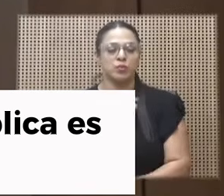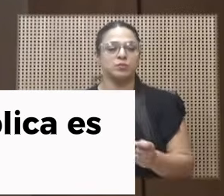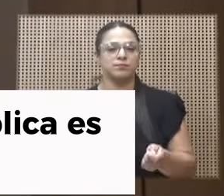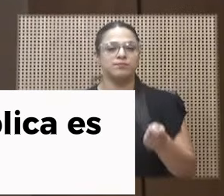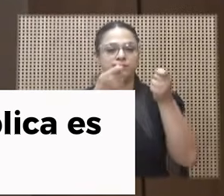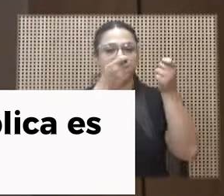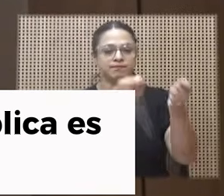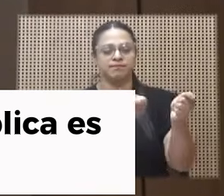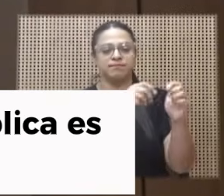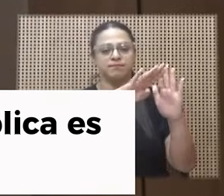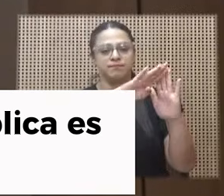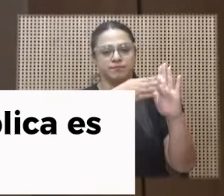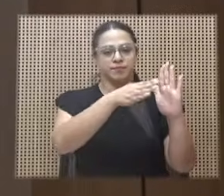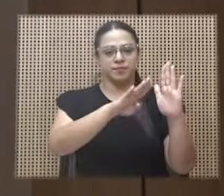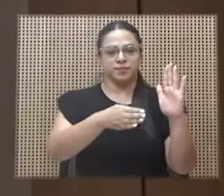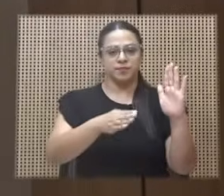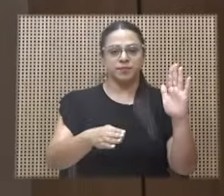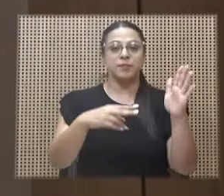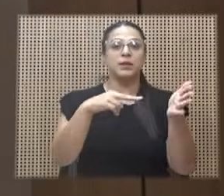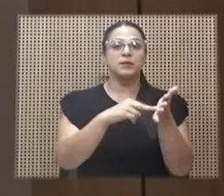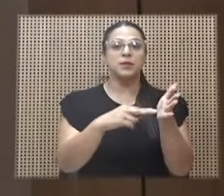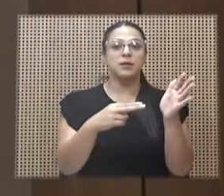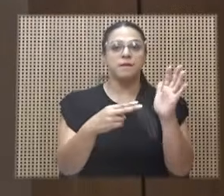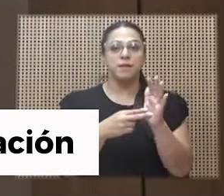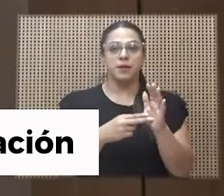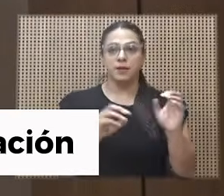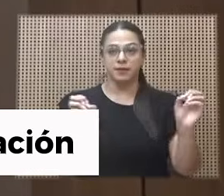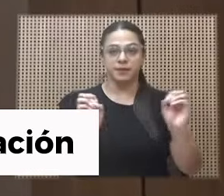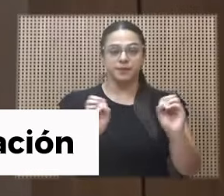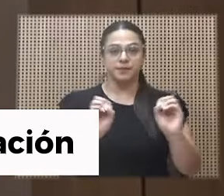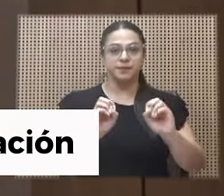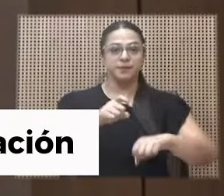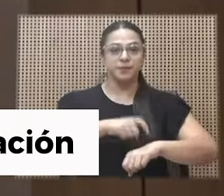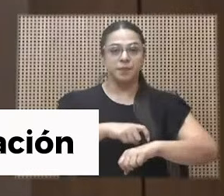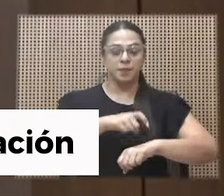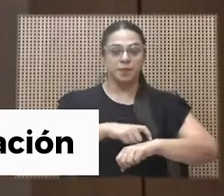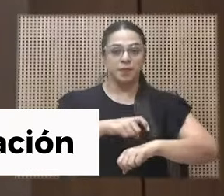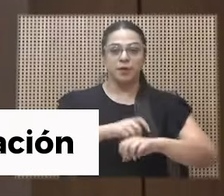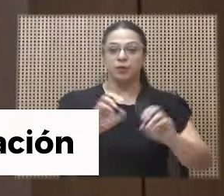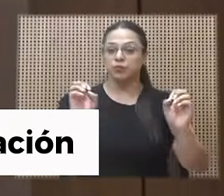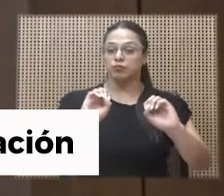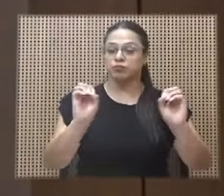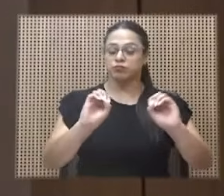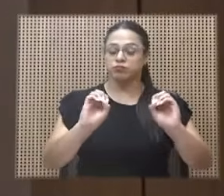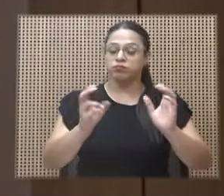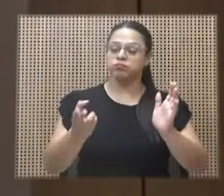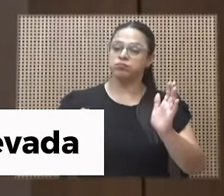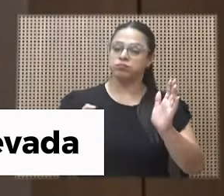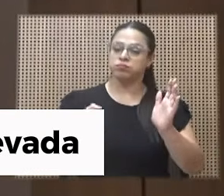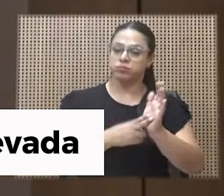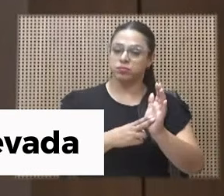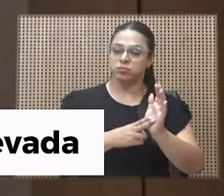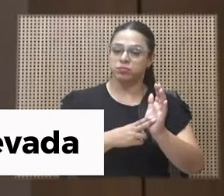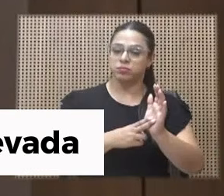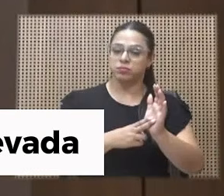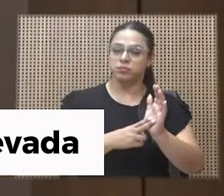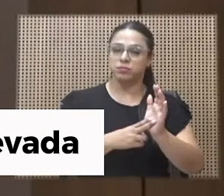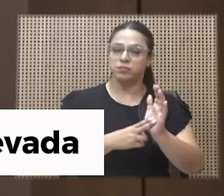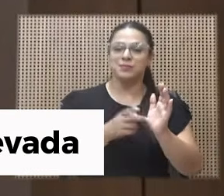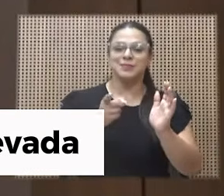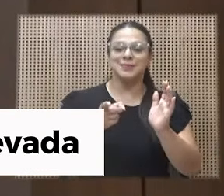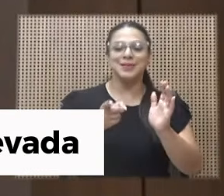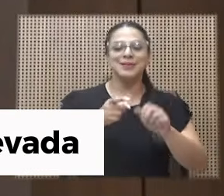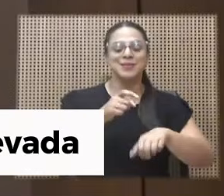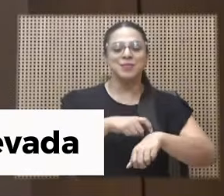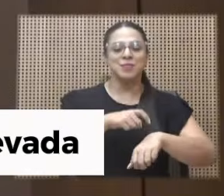General de la República. Es decir, en ningún momento se está pretendiendo que la adjudicación del acto final